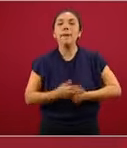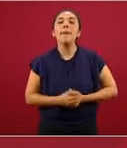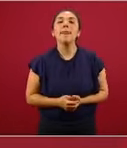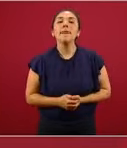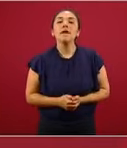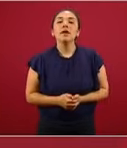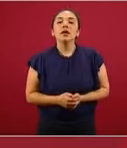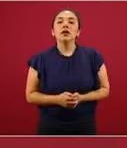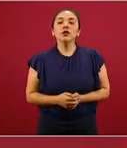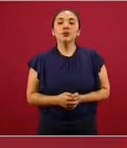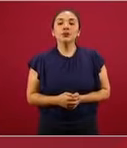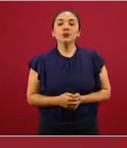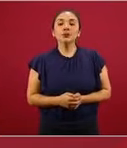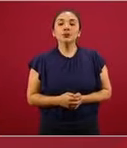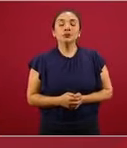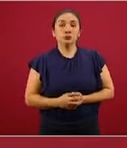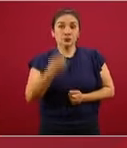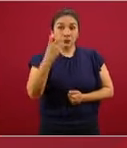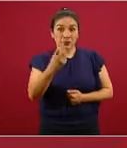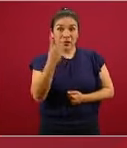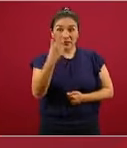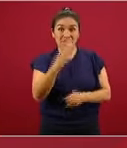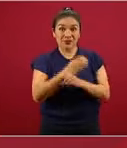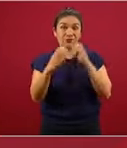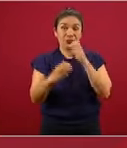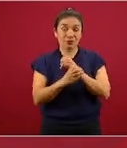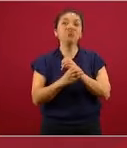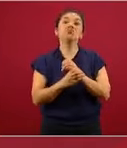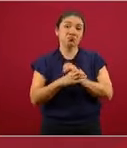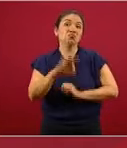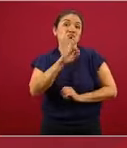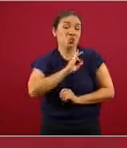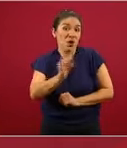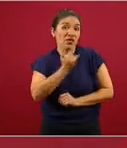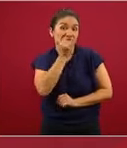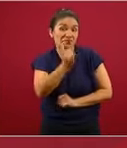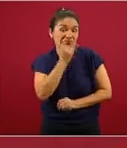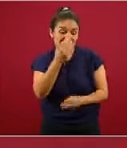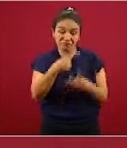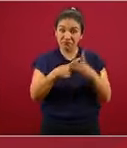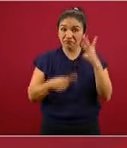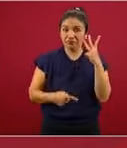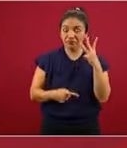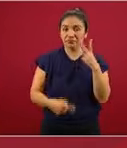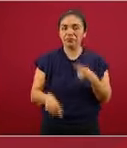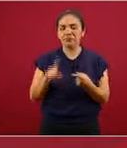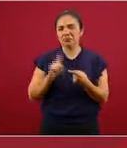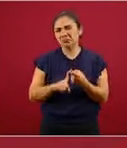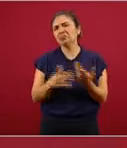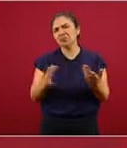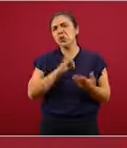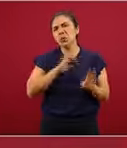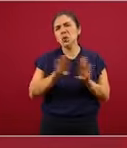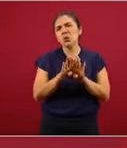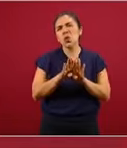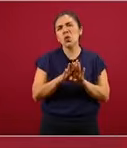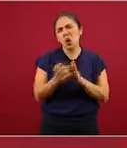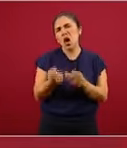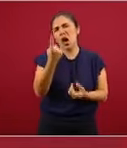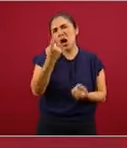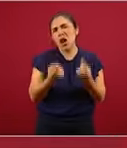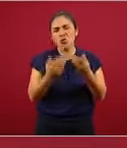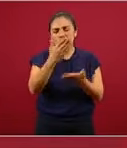y la apreciamos, porque estos son tres escenarios factibles, los tres. Son hasta cierto punto mutuamente